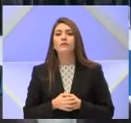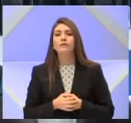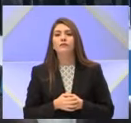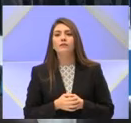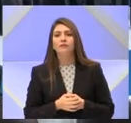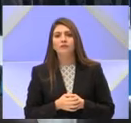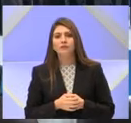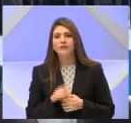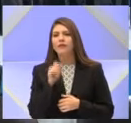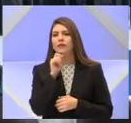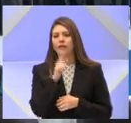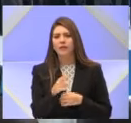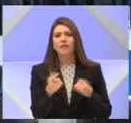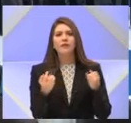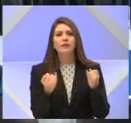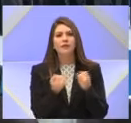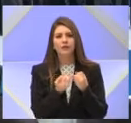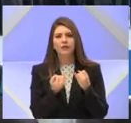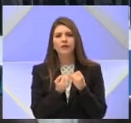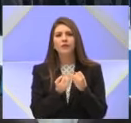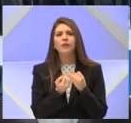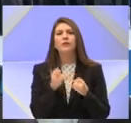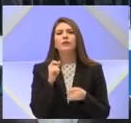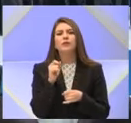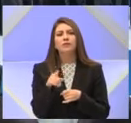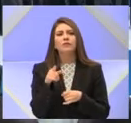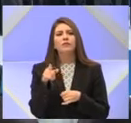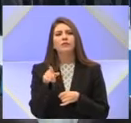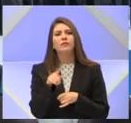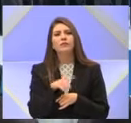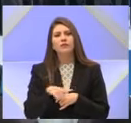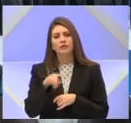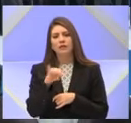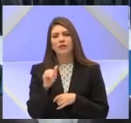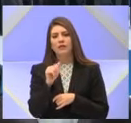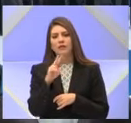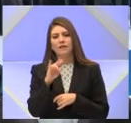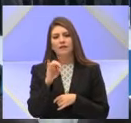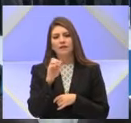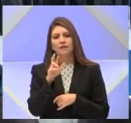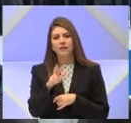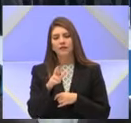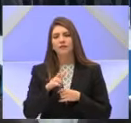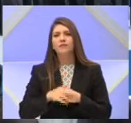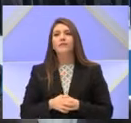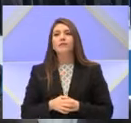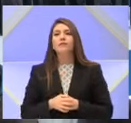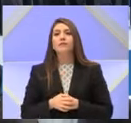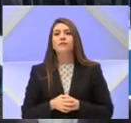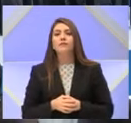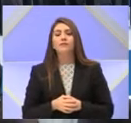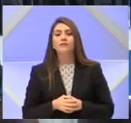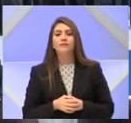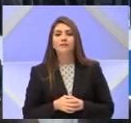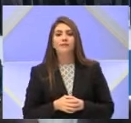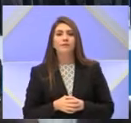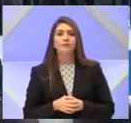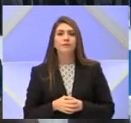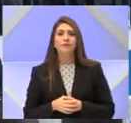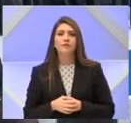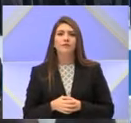y también pues con la moderación de javier no vamos a